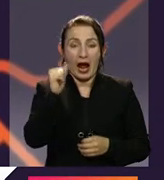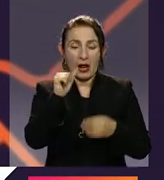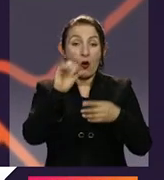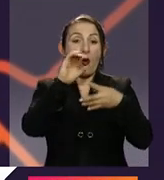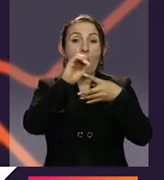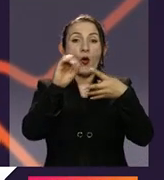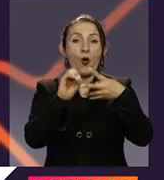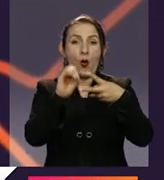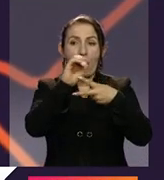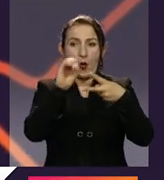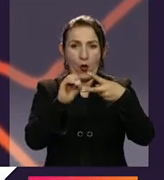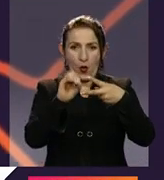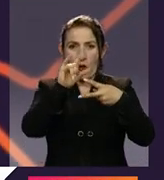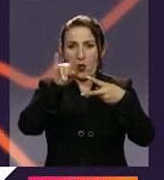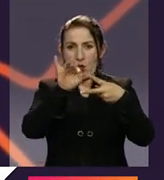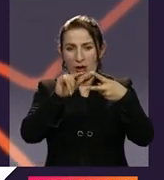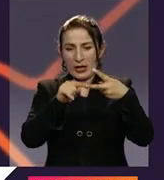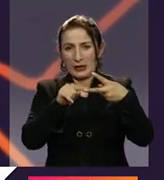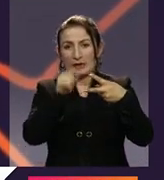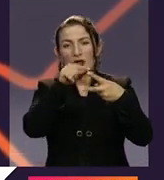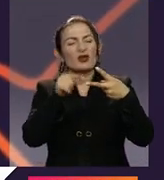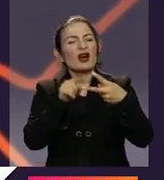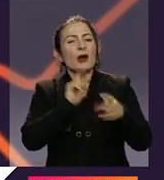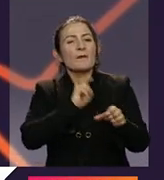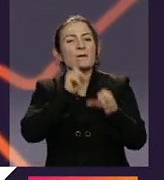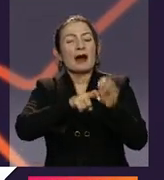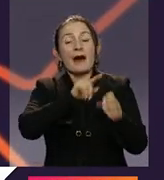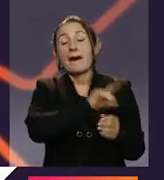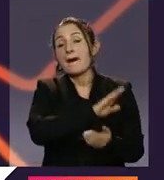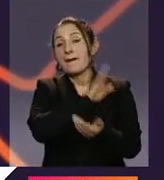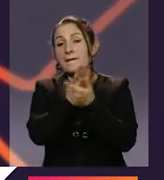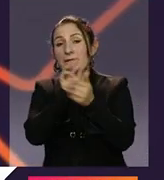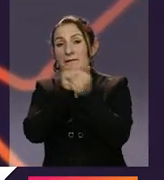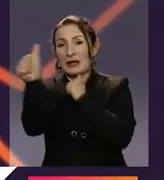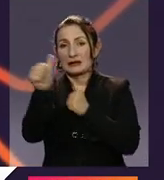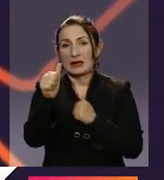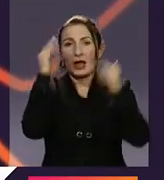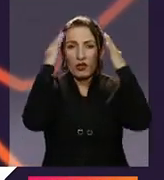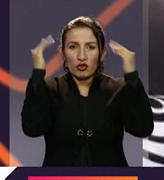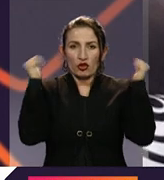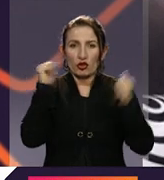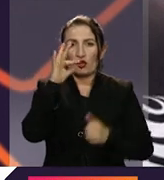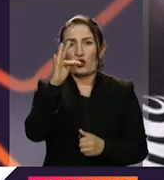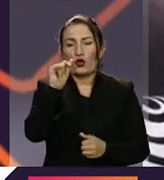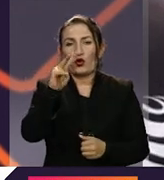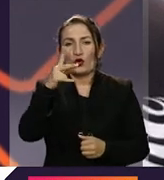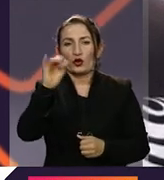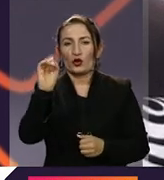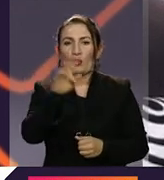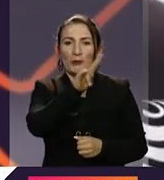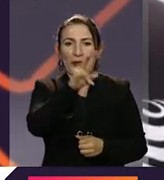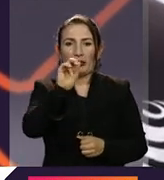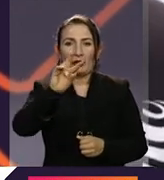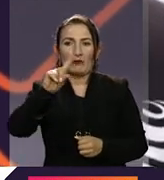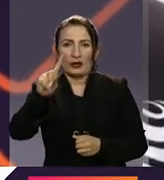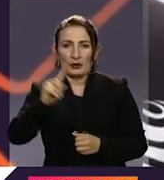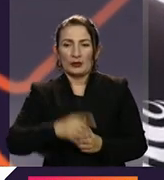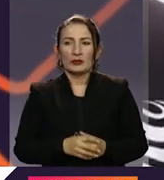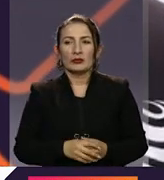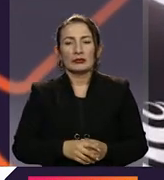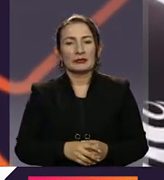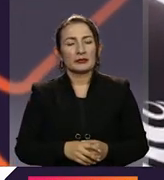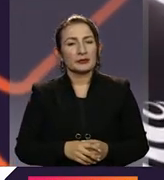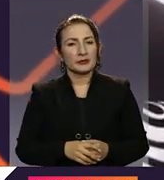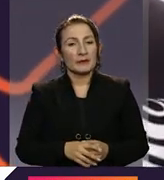en la categoría juvenil de este evento que otorgará cupos a Tokio 2021. Llevamos como mes